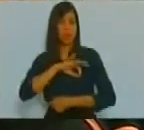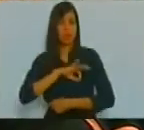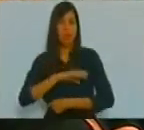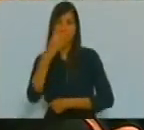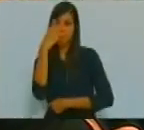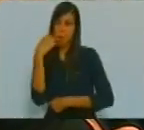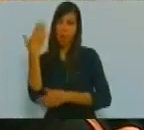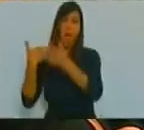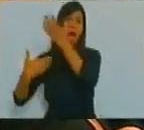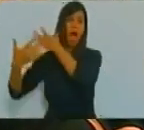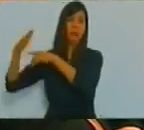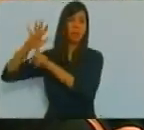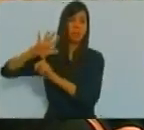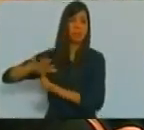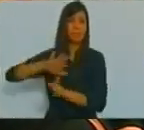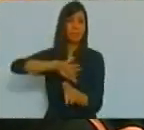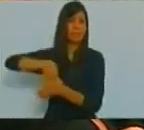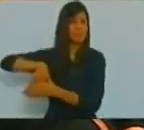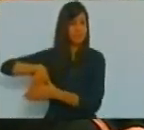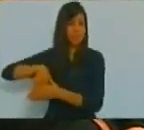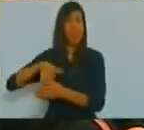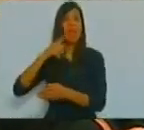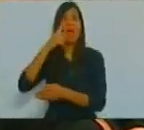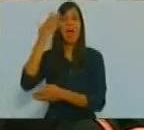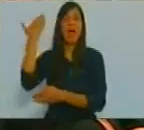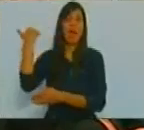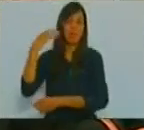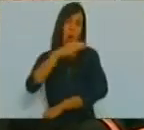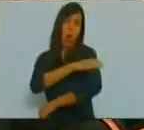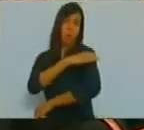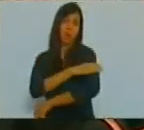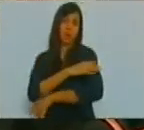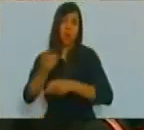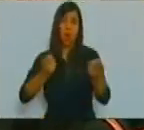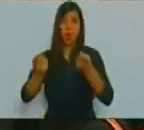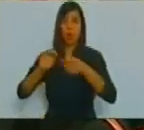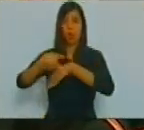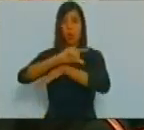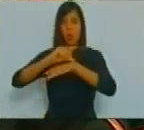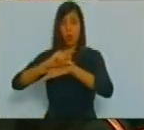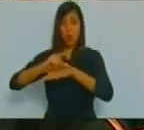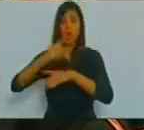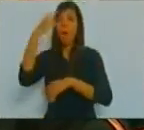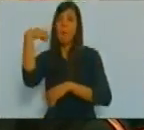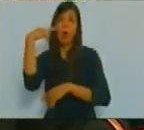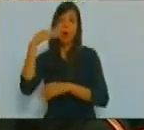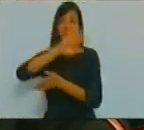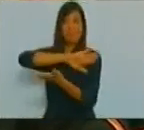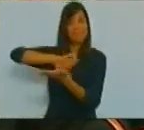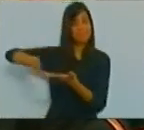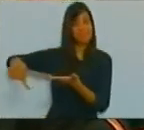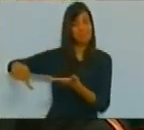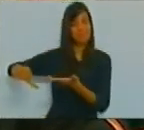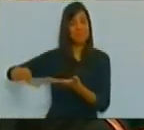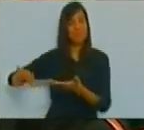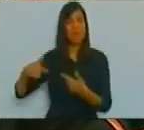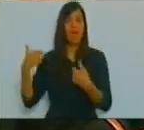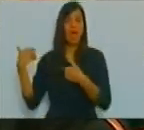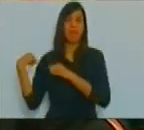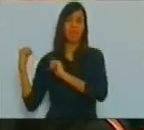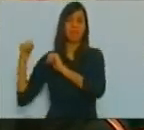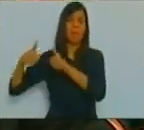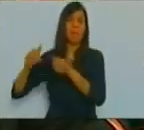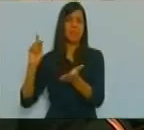históricamente excluidos en los tiempos de la cuarta república de dónde venimos es